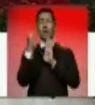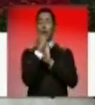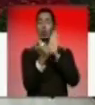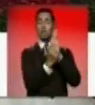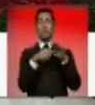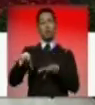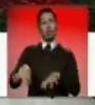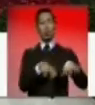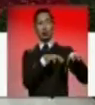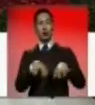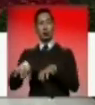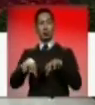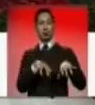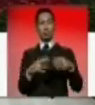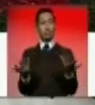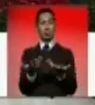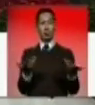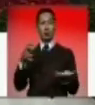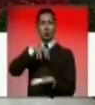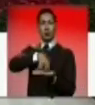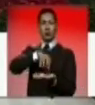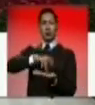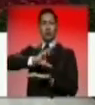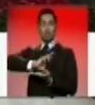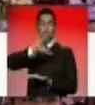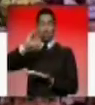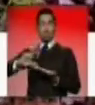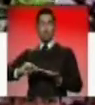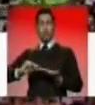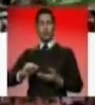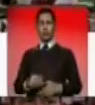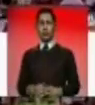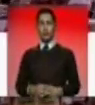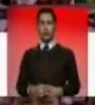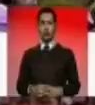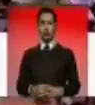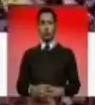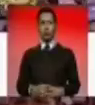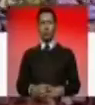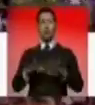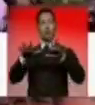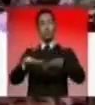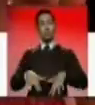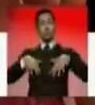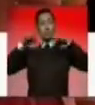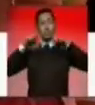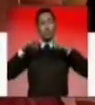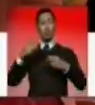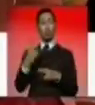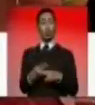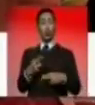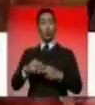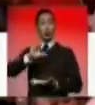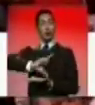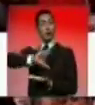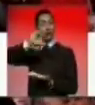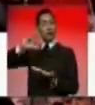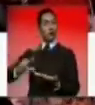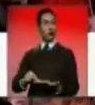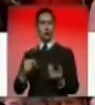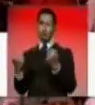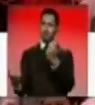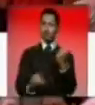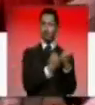de actividades que cumplió en la provincia de Napo. El evento se llamó Napo Abraza Lenín. El escenario,